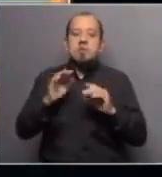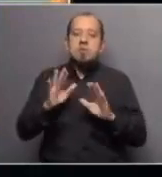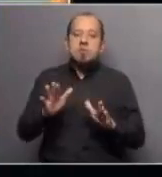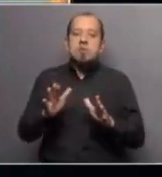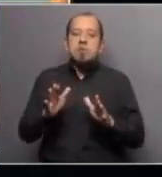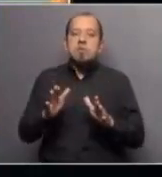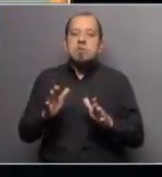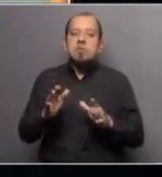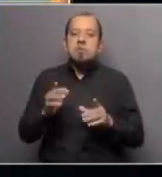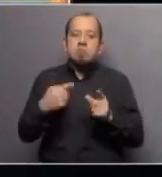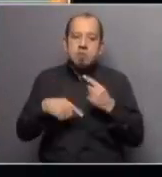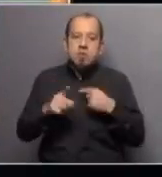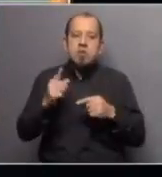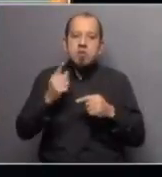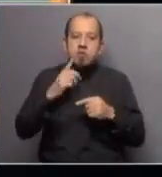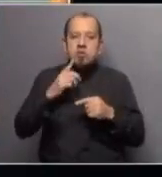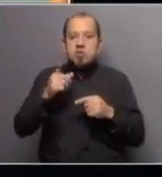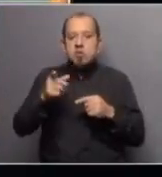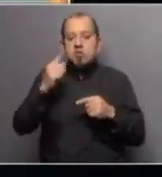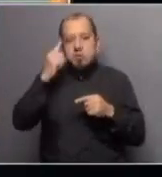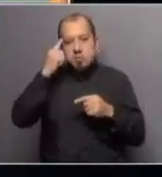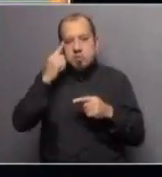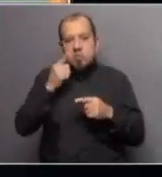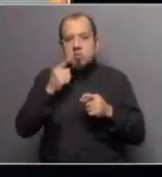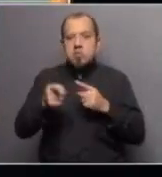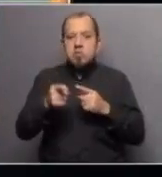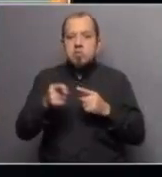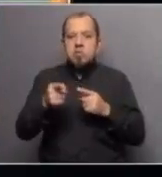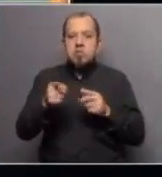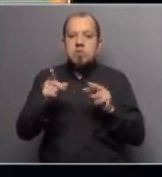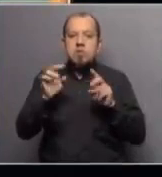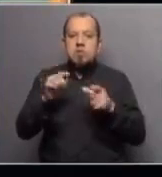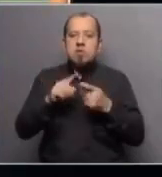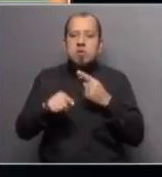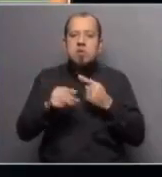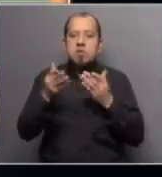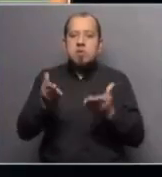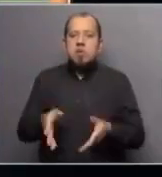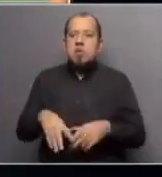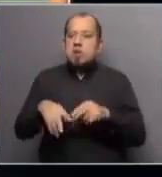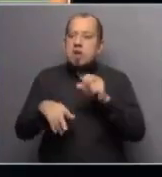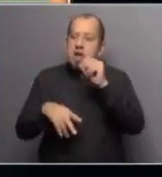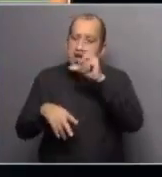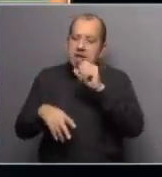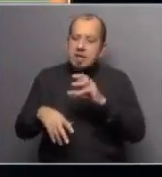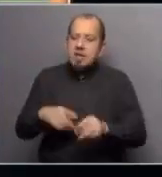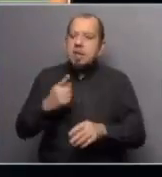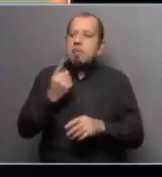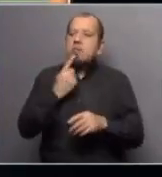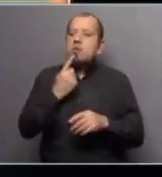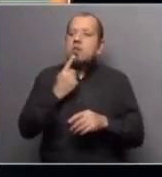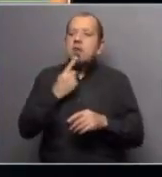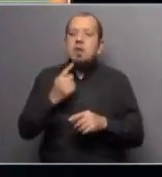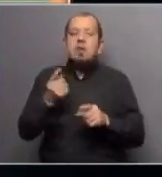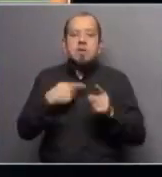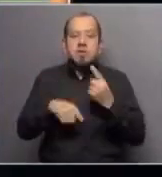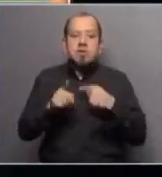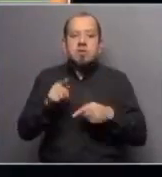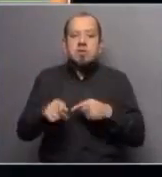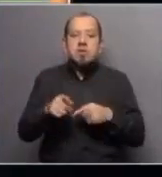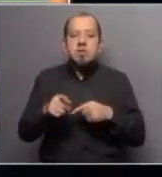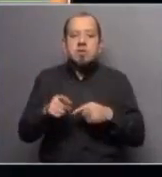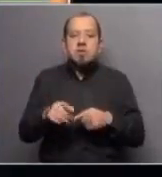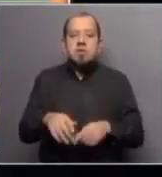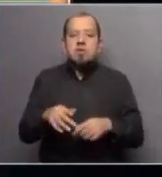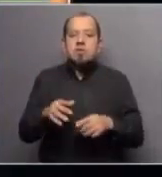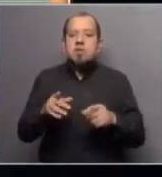eso, pero creo que se hace acuerdo en que se había alivianado un poco el carácter de la crítica política directa, entonces se había acercado otro tipo